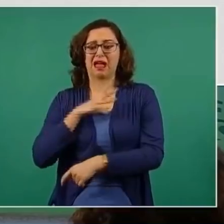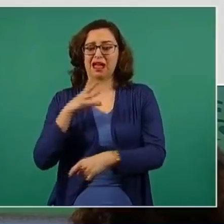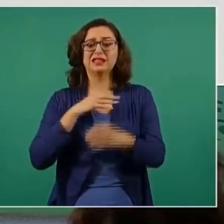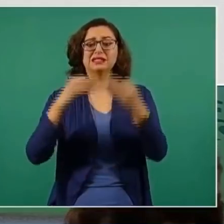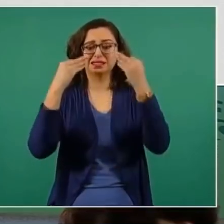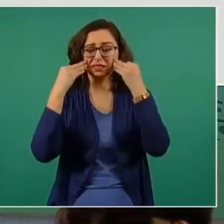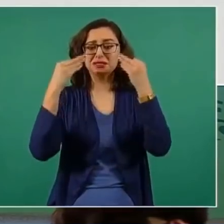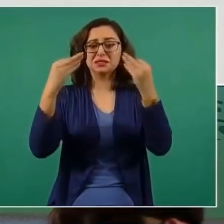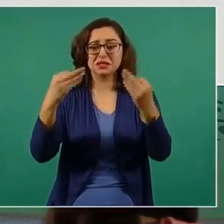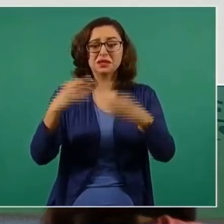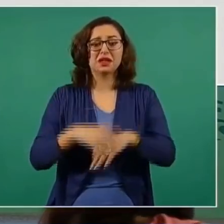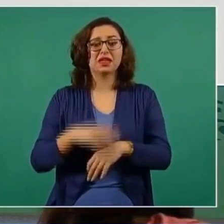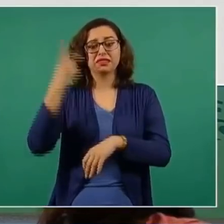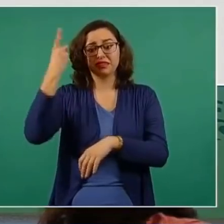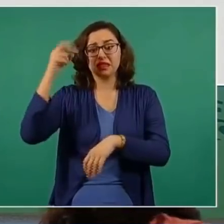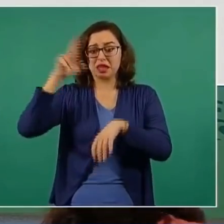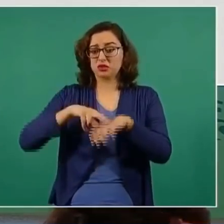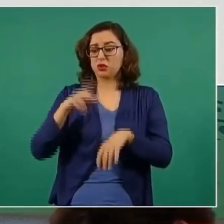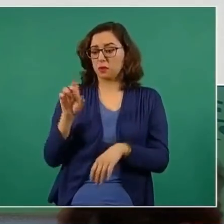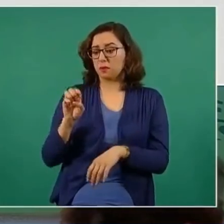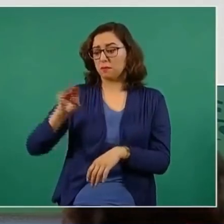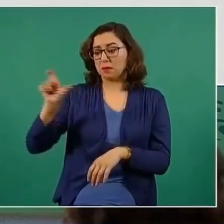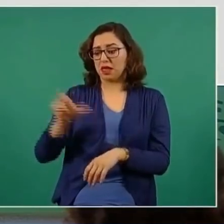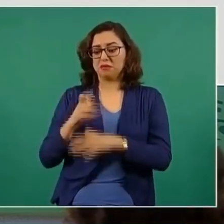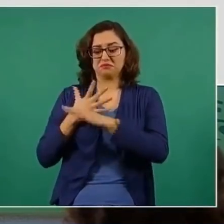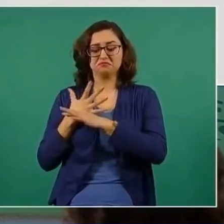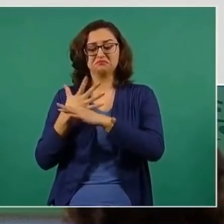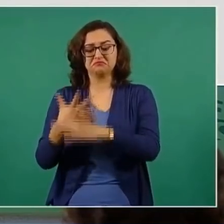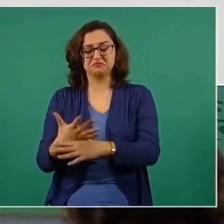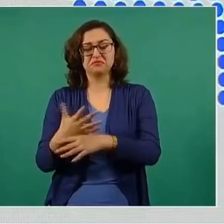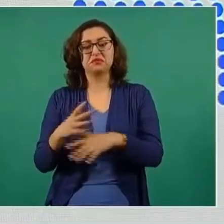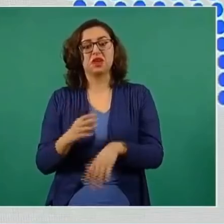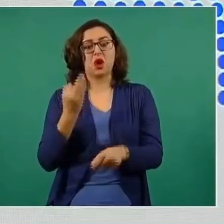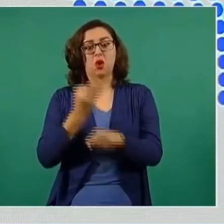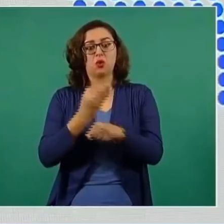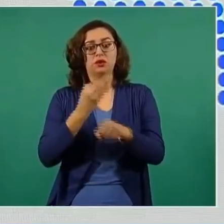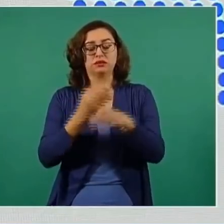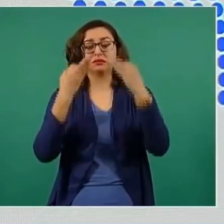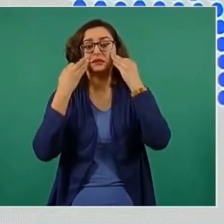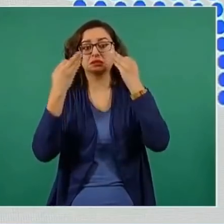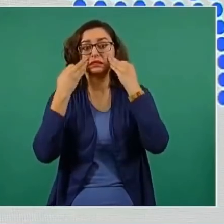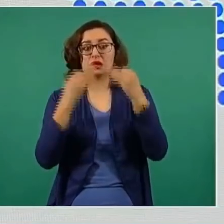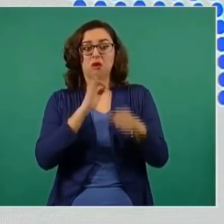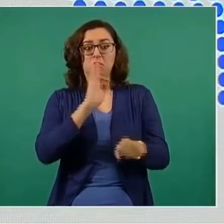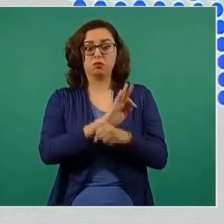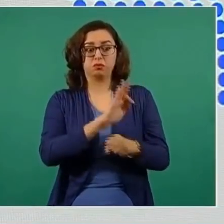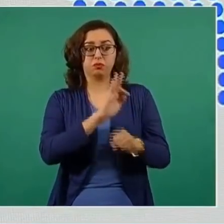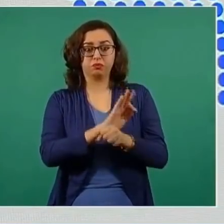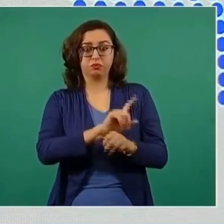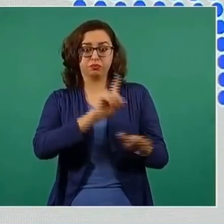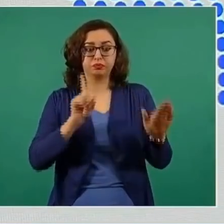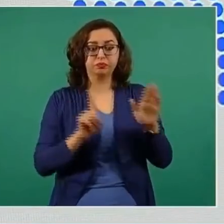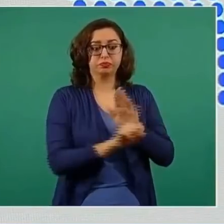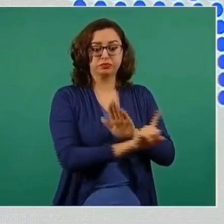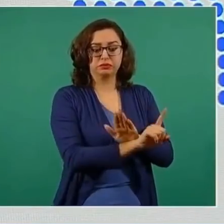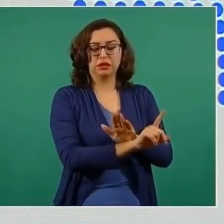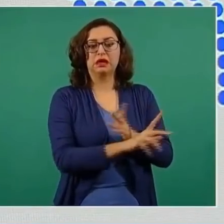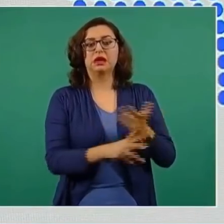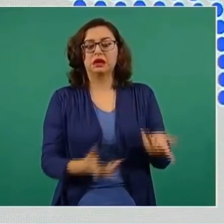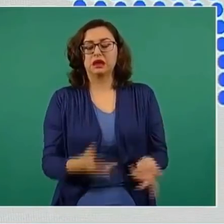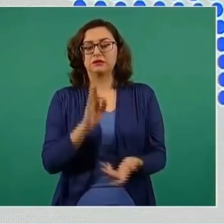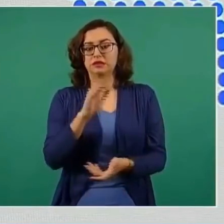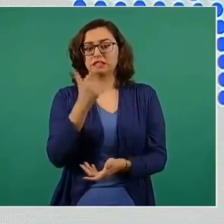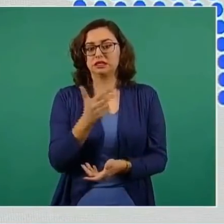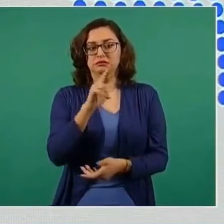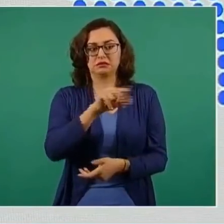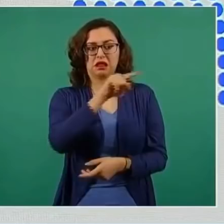el anterior director de Pemex, que está como testigo protegido de la Fiscalía General de